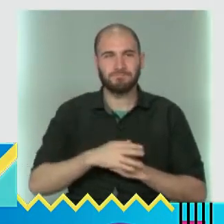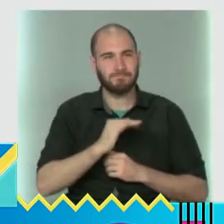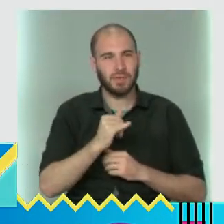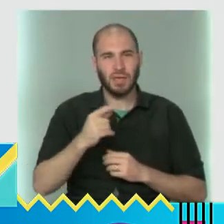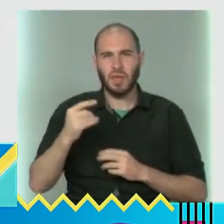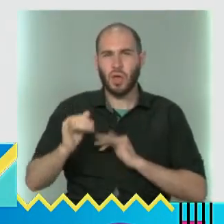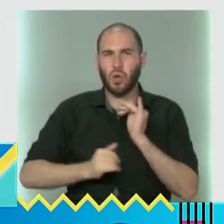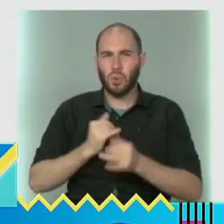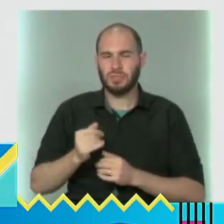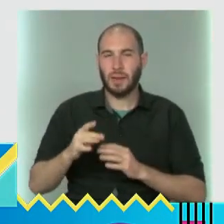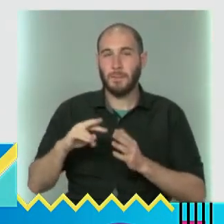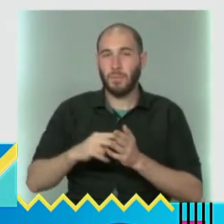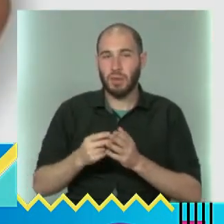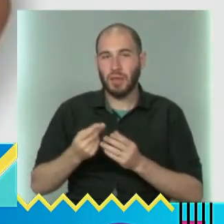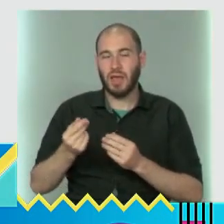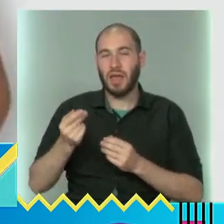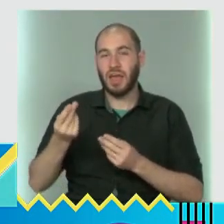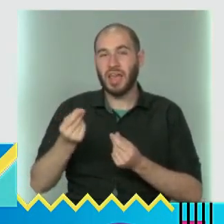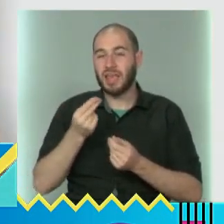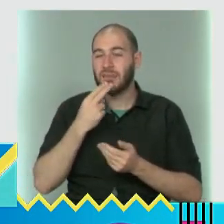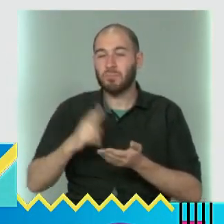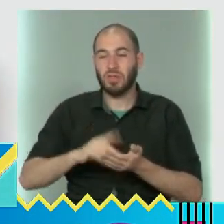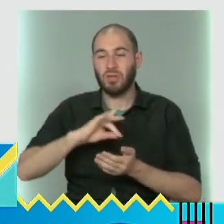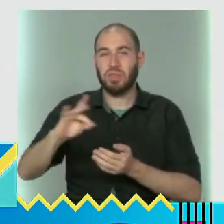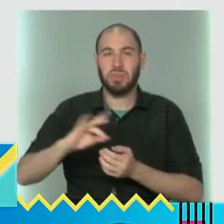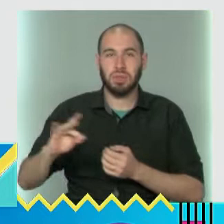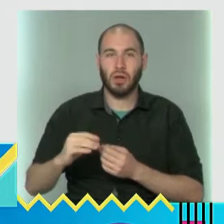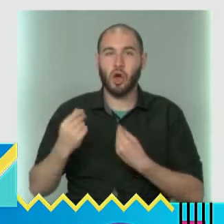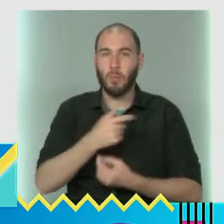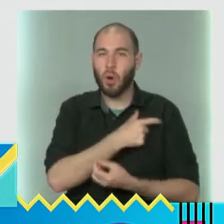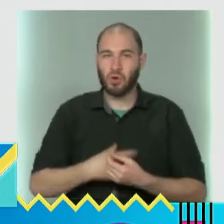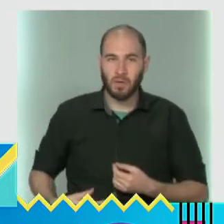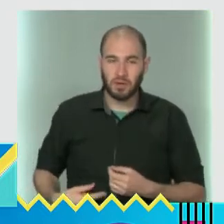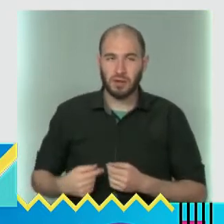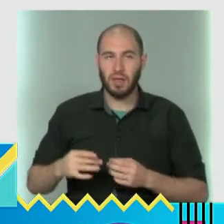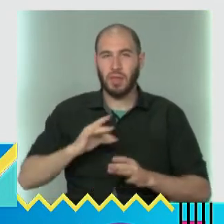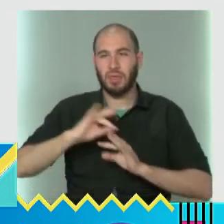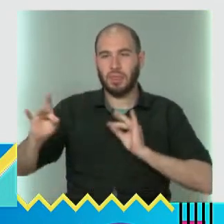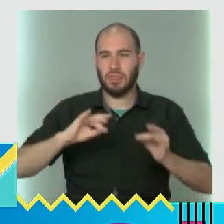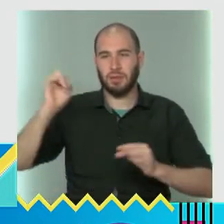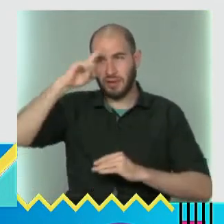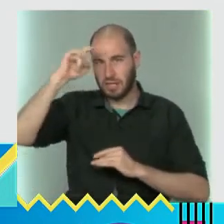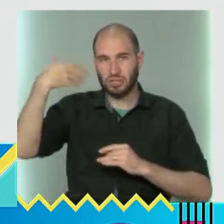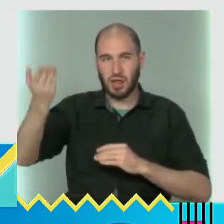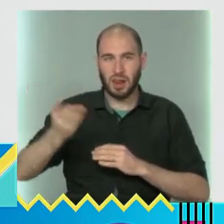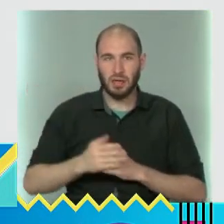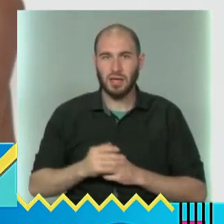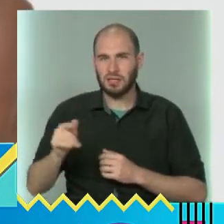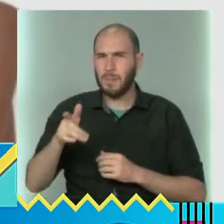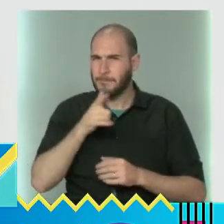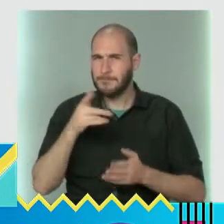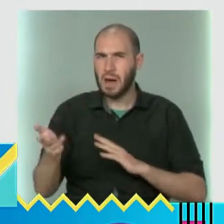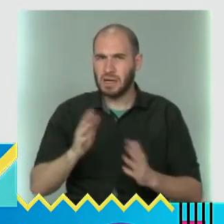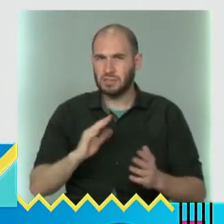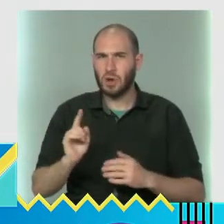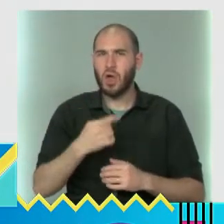hablaba sobre la dificultad de reducir el déficit fiscal y cómo el gobierno sale y se endeuda afuera, y eso es parecido a lo